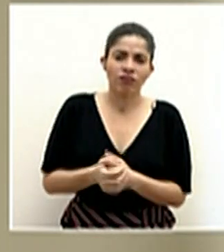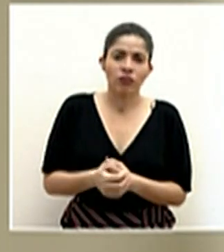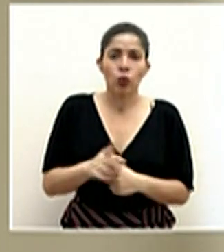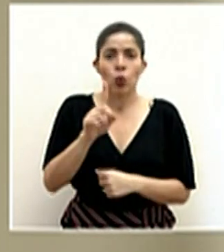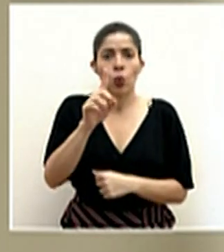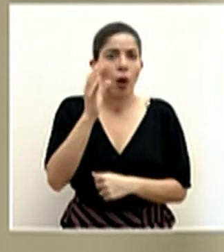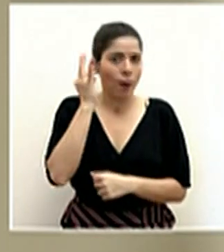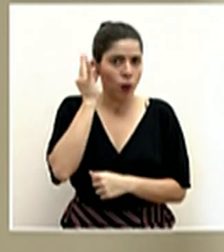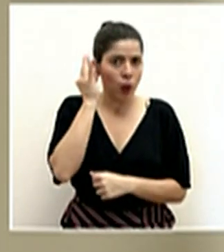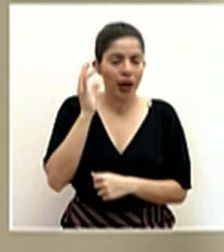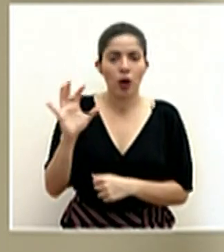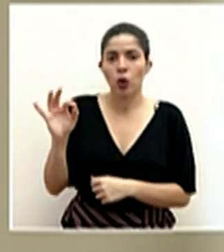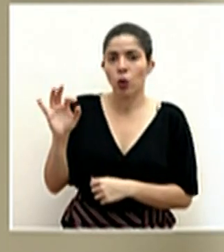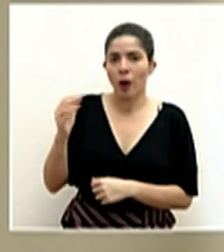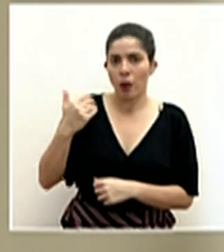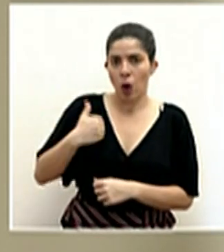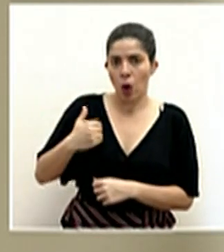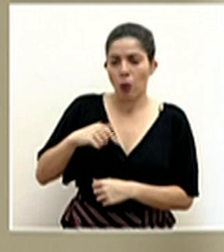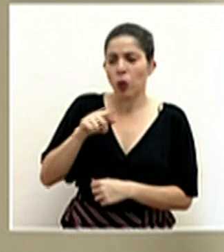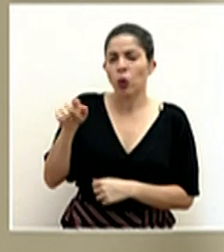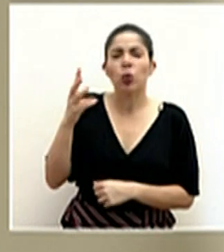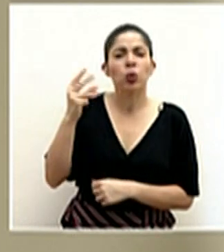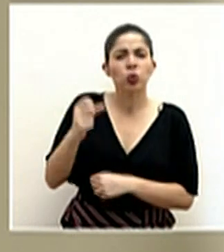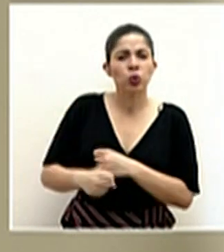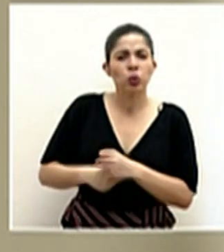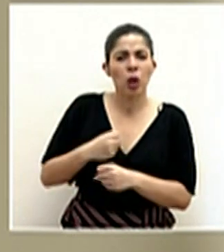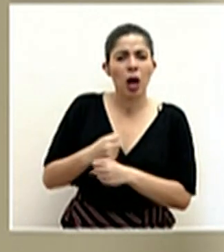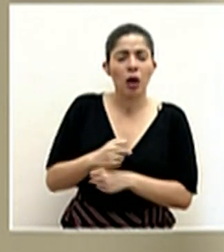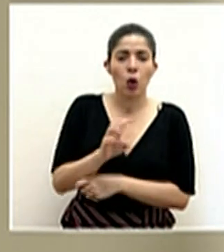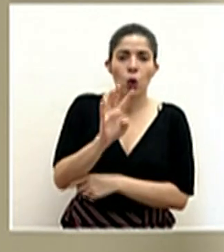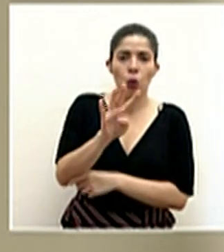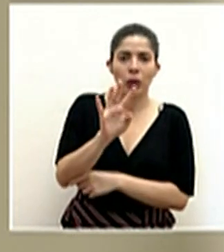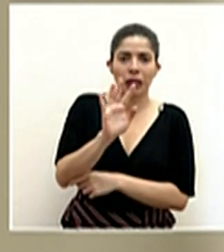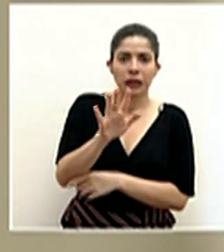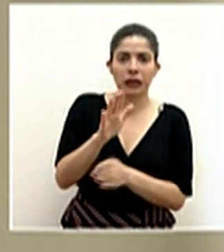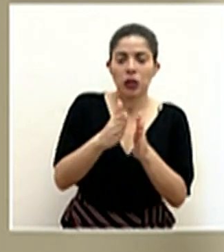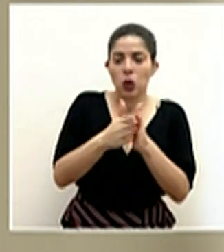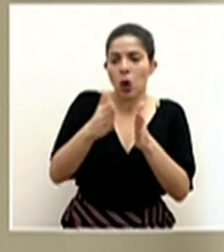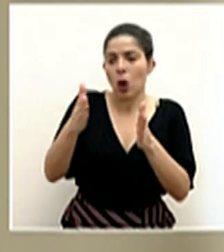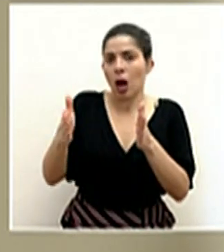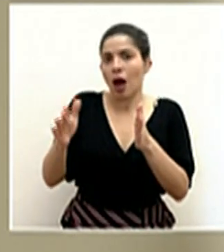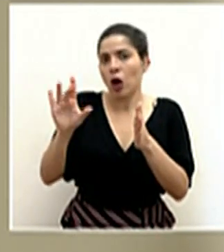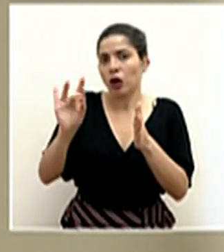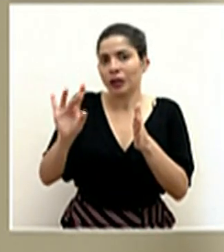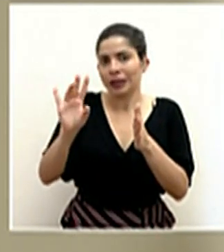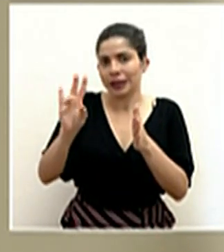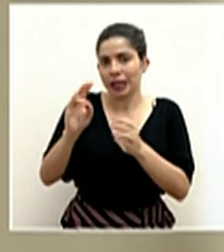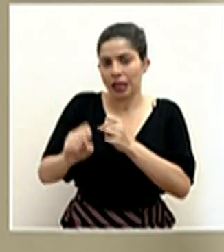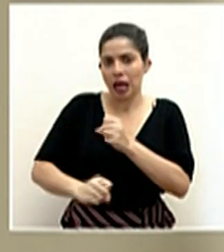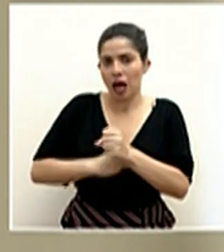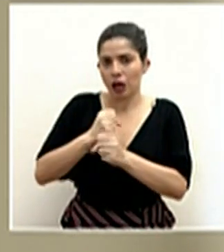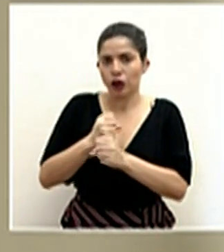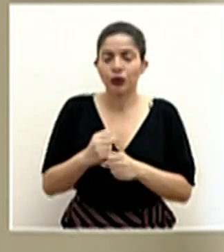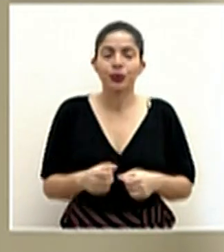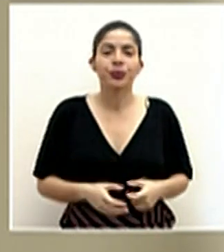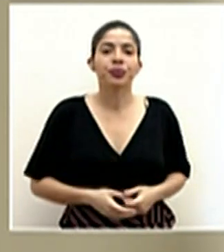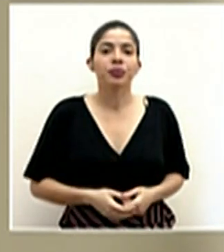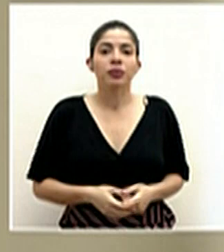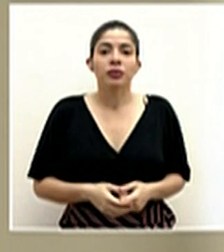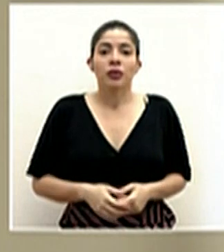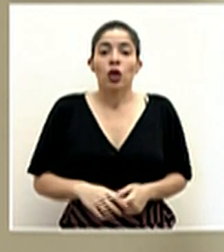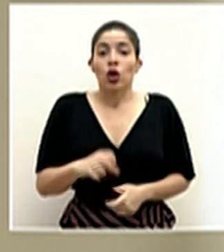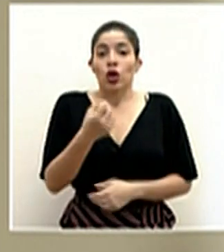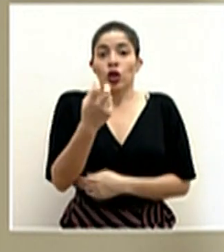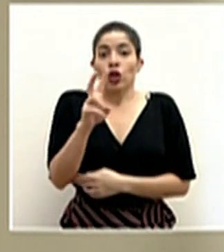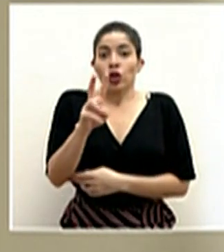una mujer y 9 hombres con un rango de edad que va desde los 45 hasta los 87 años.